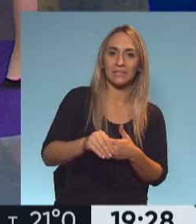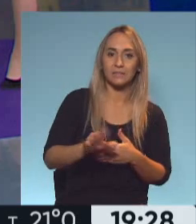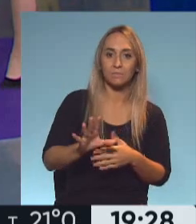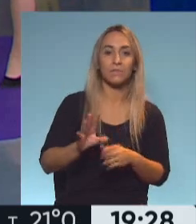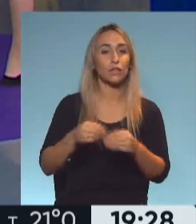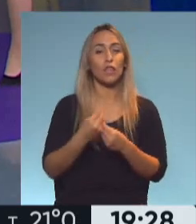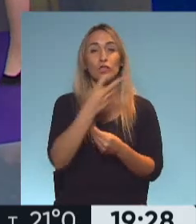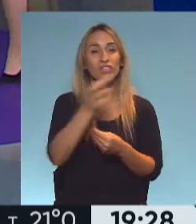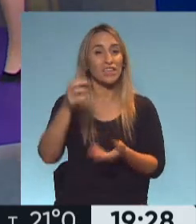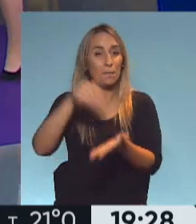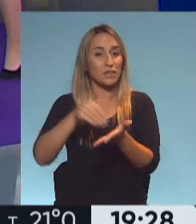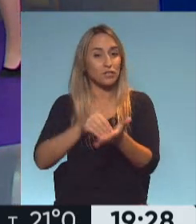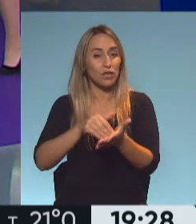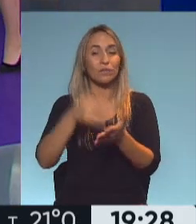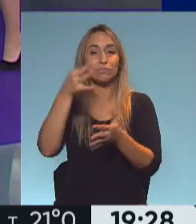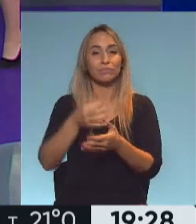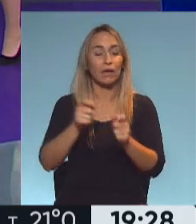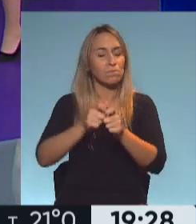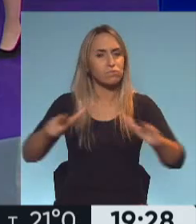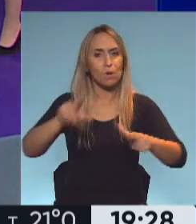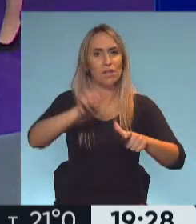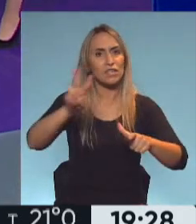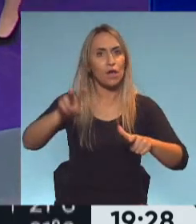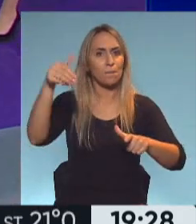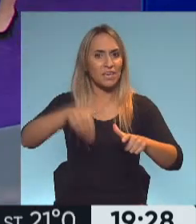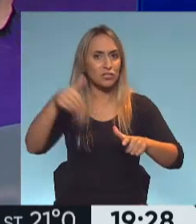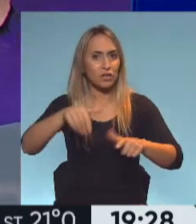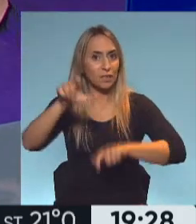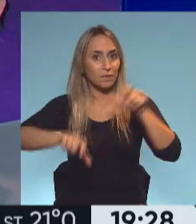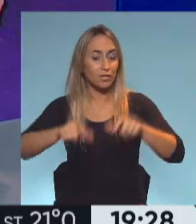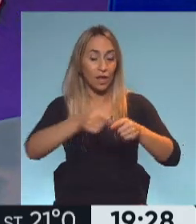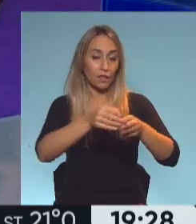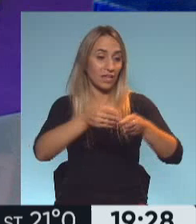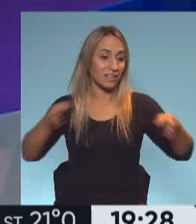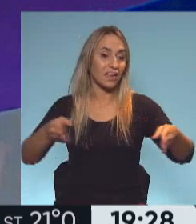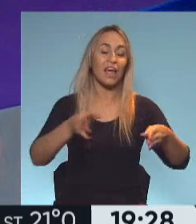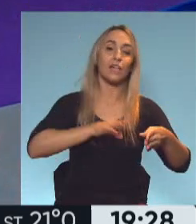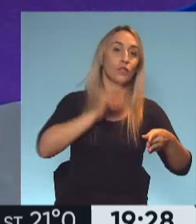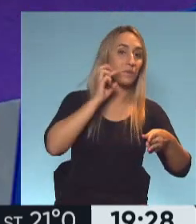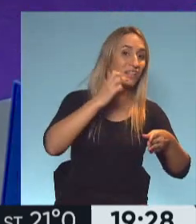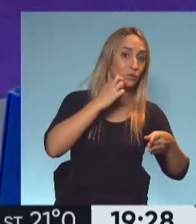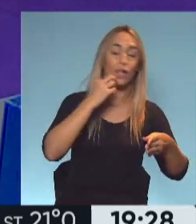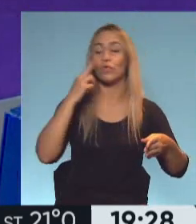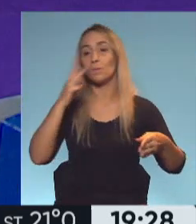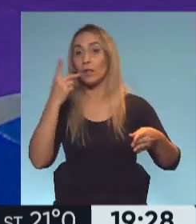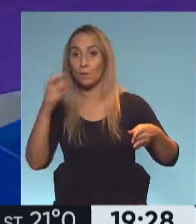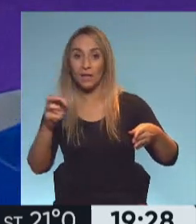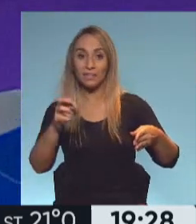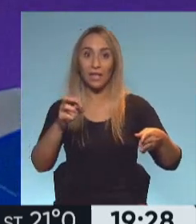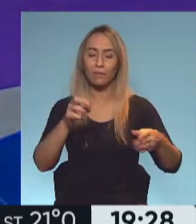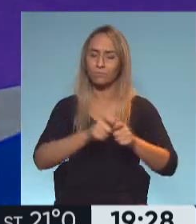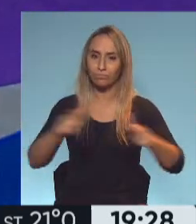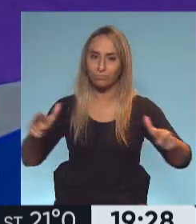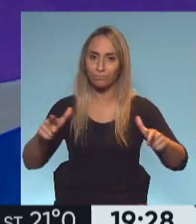de personas, aumentó 22 millones de personas más entre 2019 y 2020 fueron las que cayeron en la pobreza y 8 en la